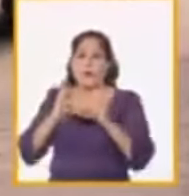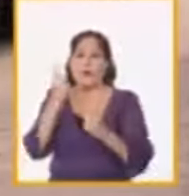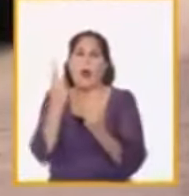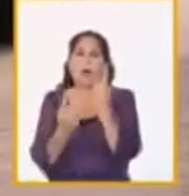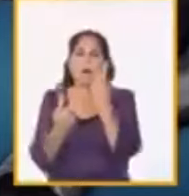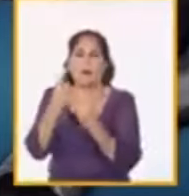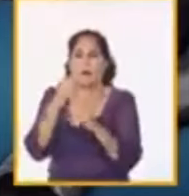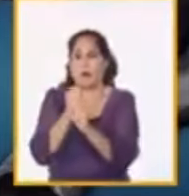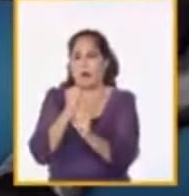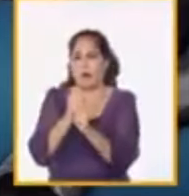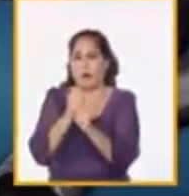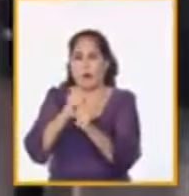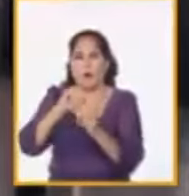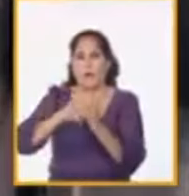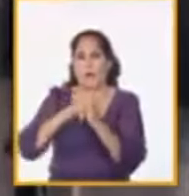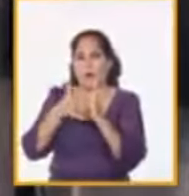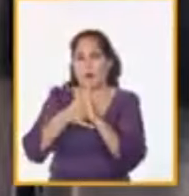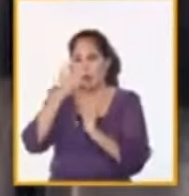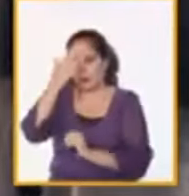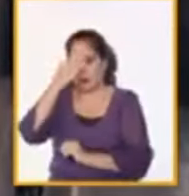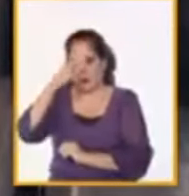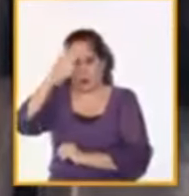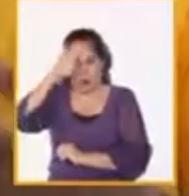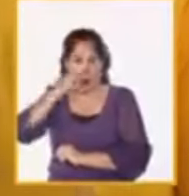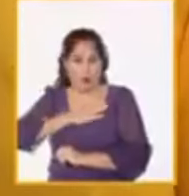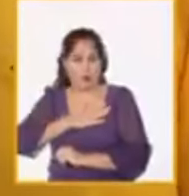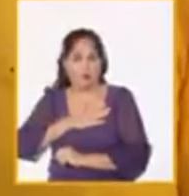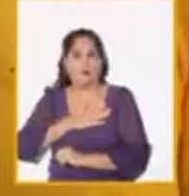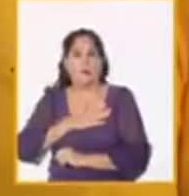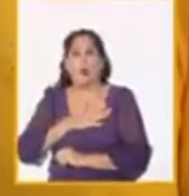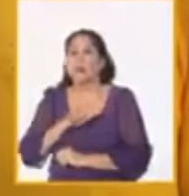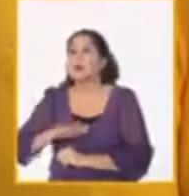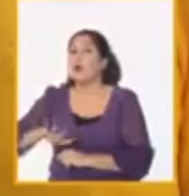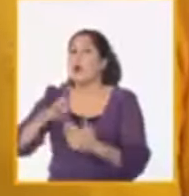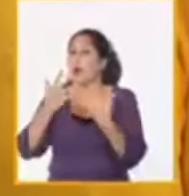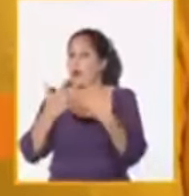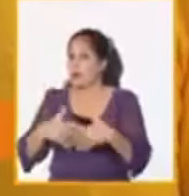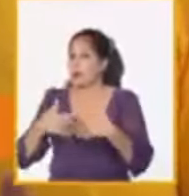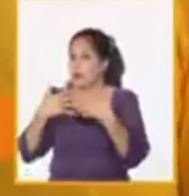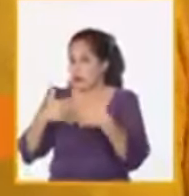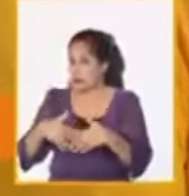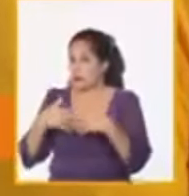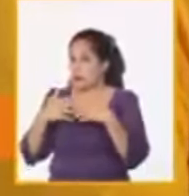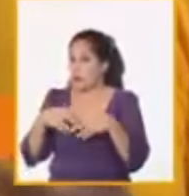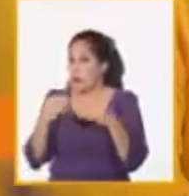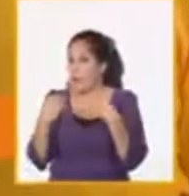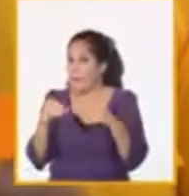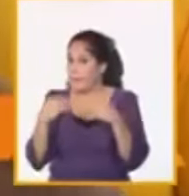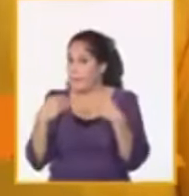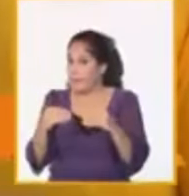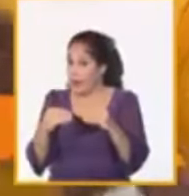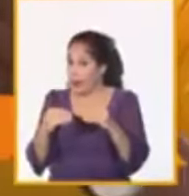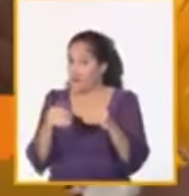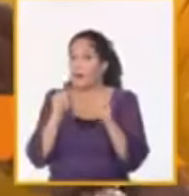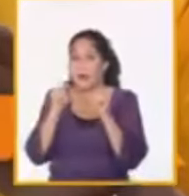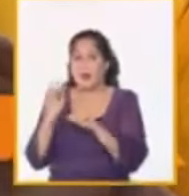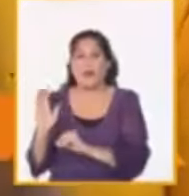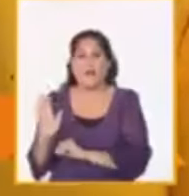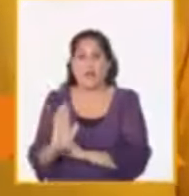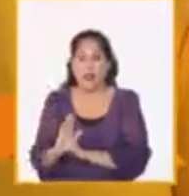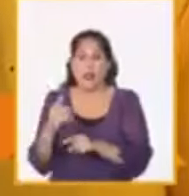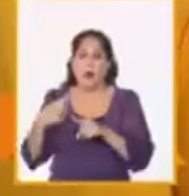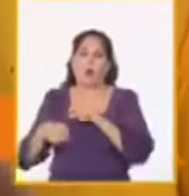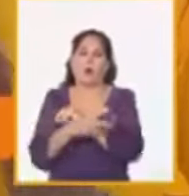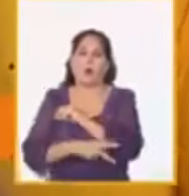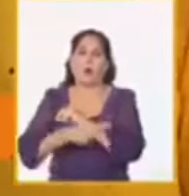proyecciones de gobierno. Todo eso que se hace en Sioplá y las demás industrias que tienen que ver con el por amidra hidráulica, todo eso venía antes